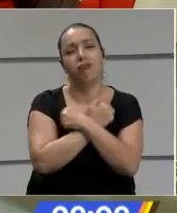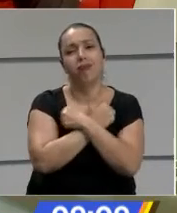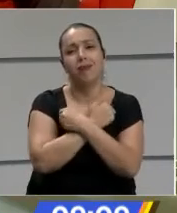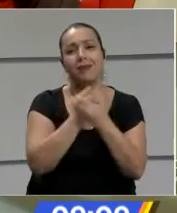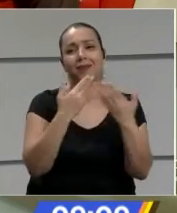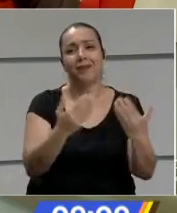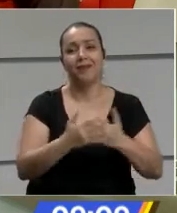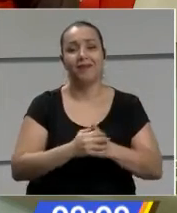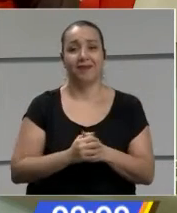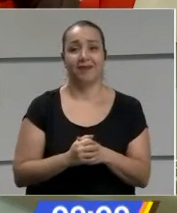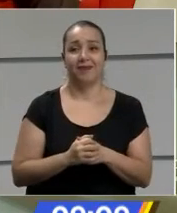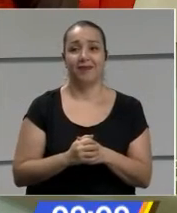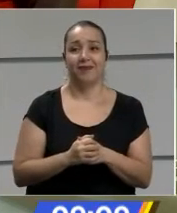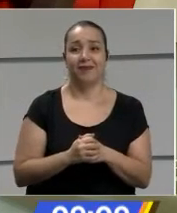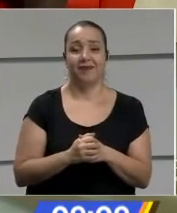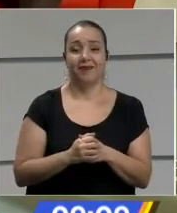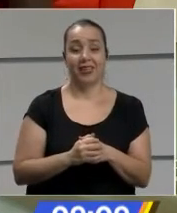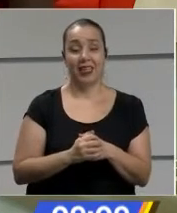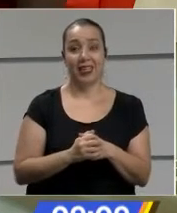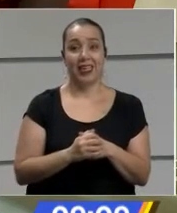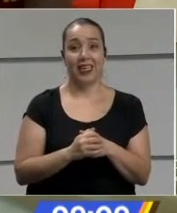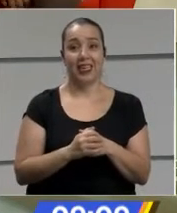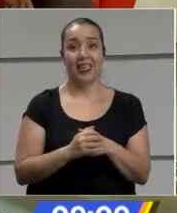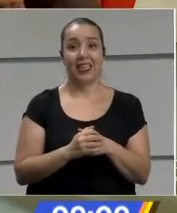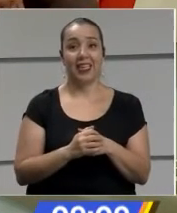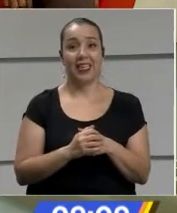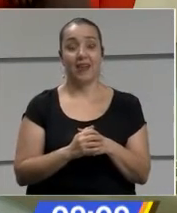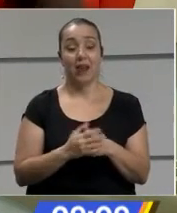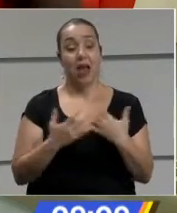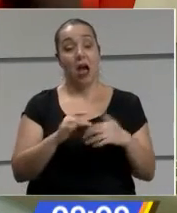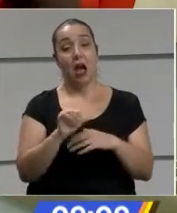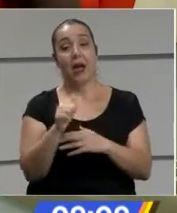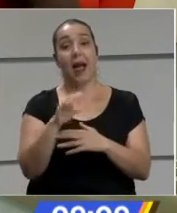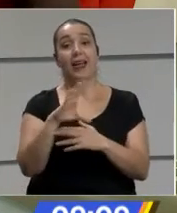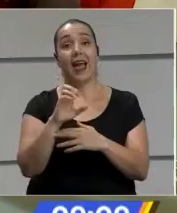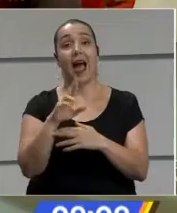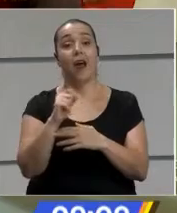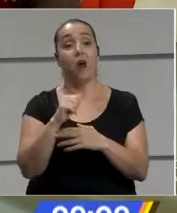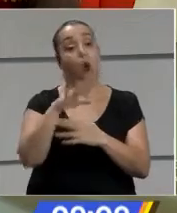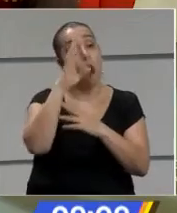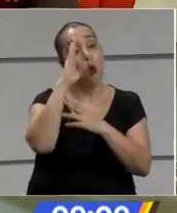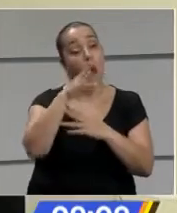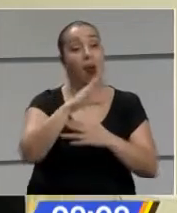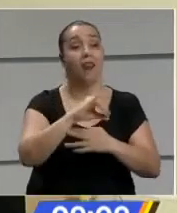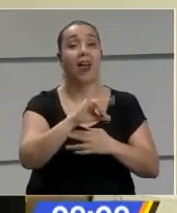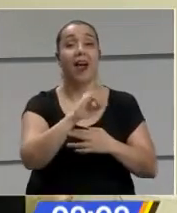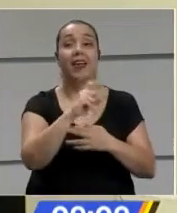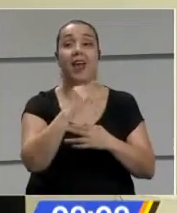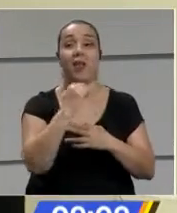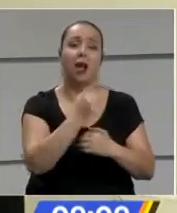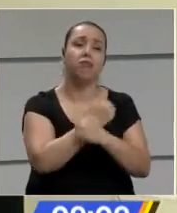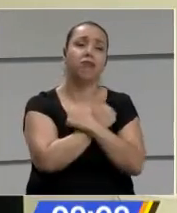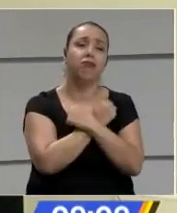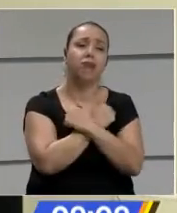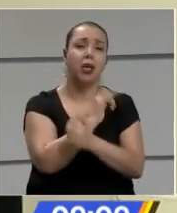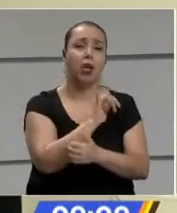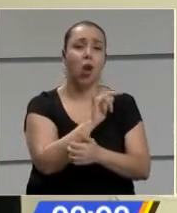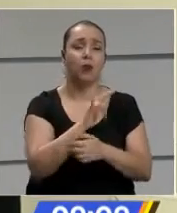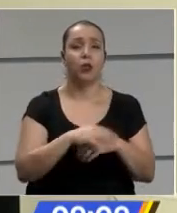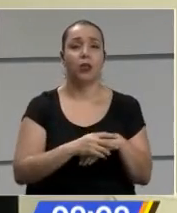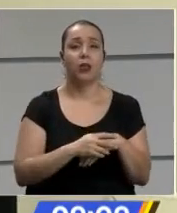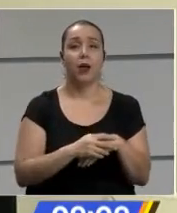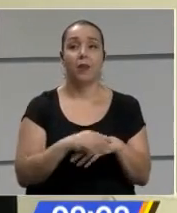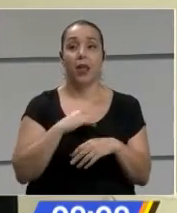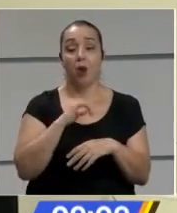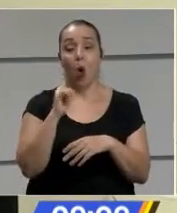Hola. Emily Ceciliano, perdón, mejor rollo así. Caro Granados decía hola niña Daira, la quiero mucho. De